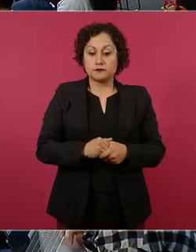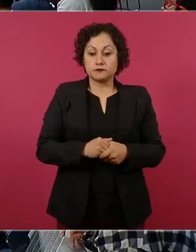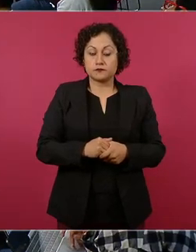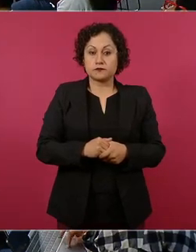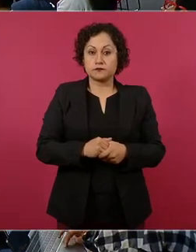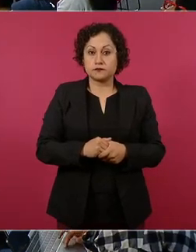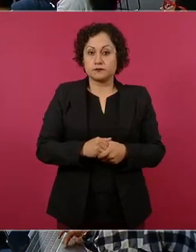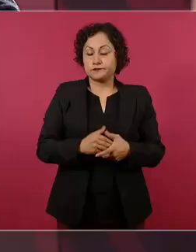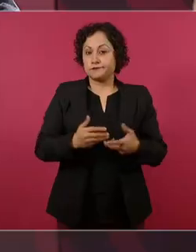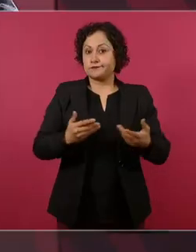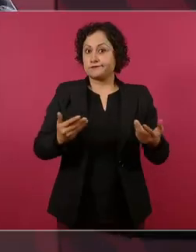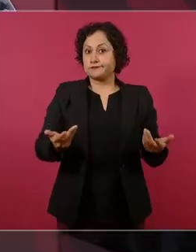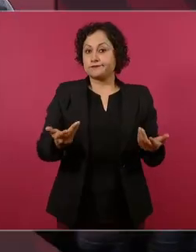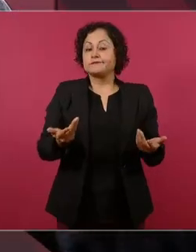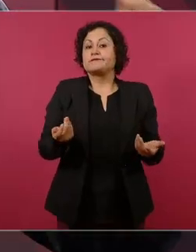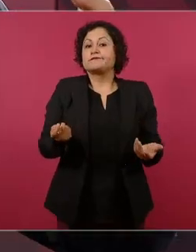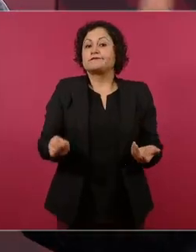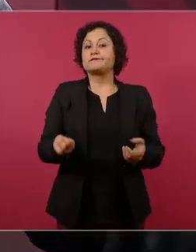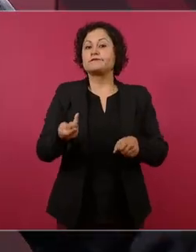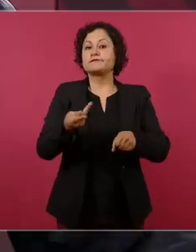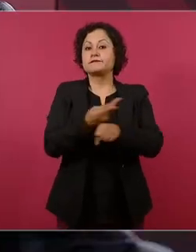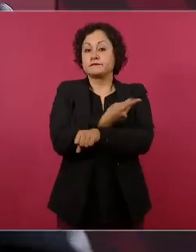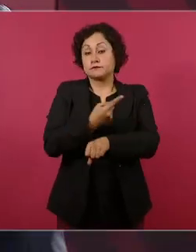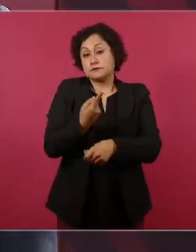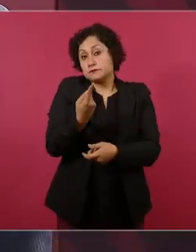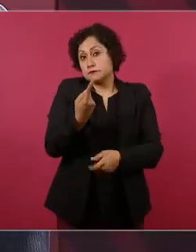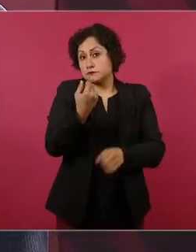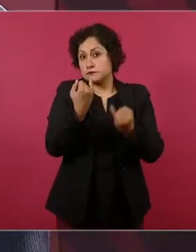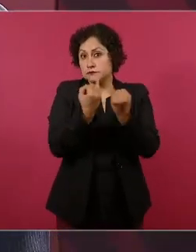y bueno, en Estados Unidos,